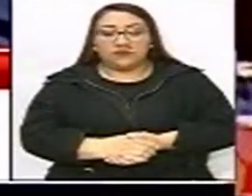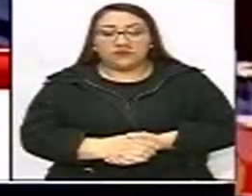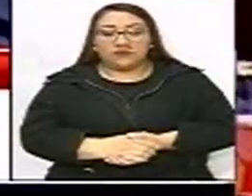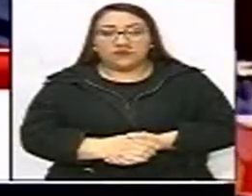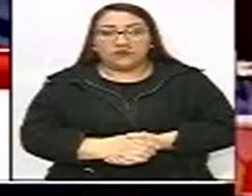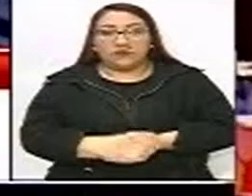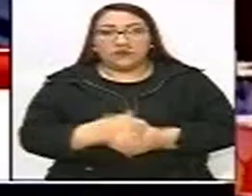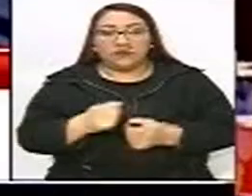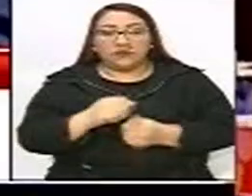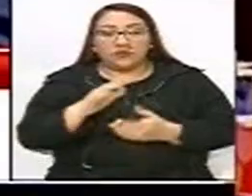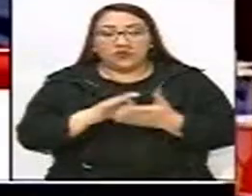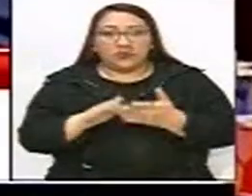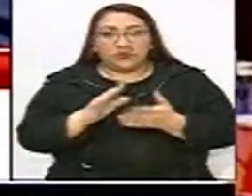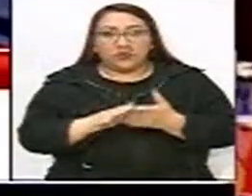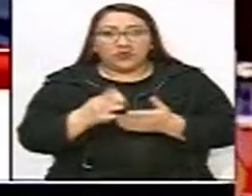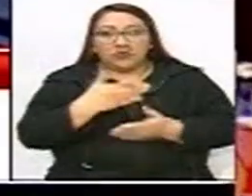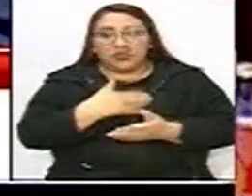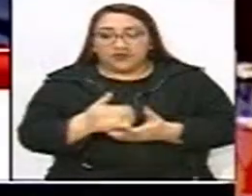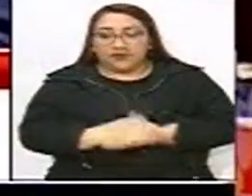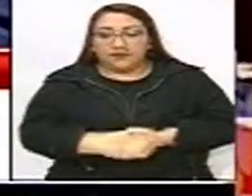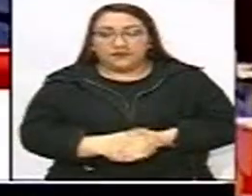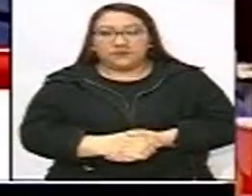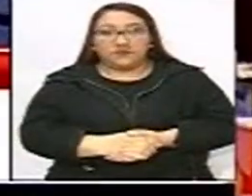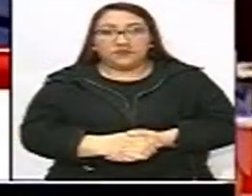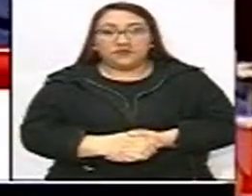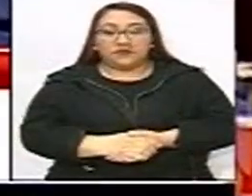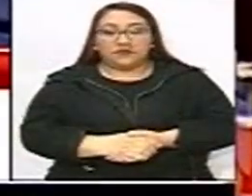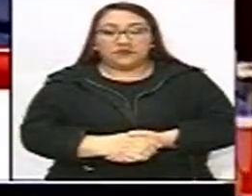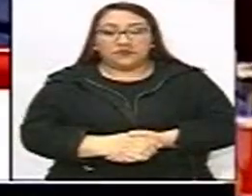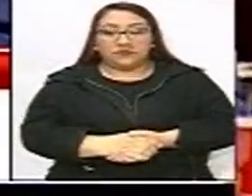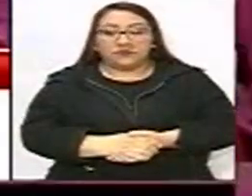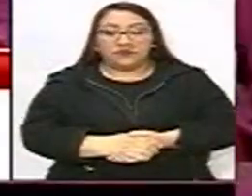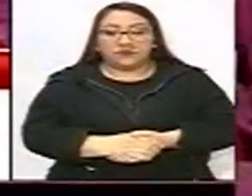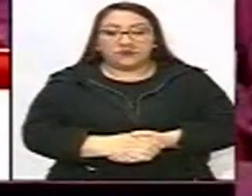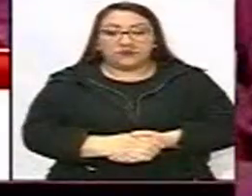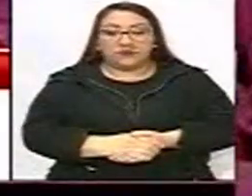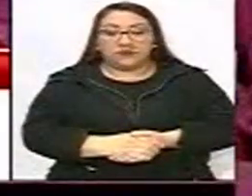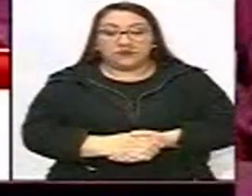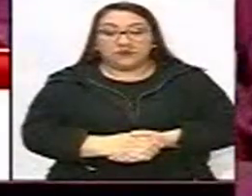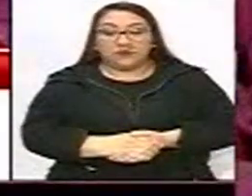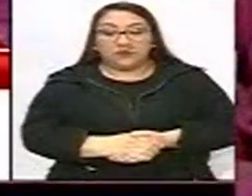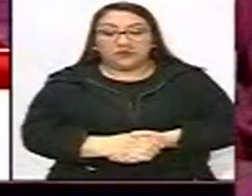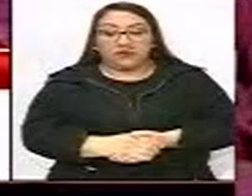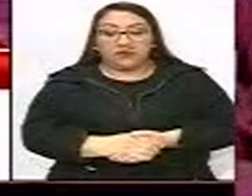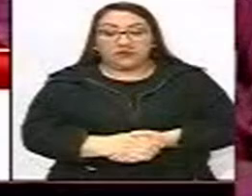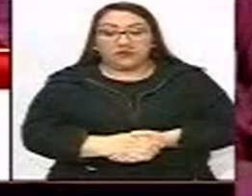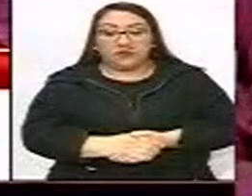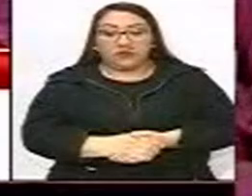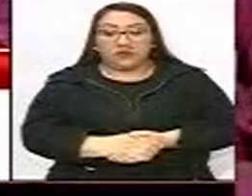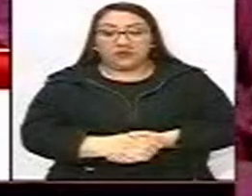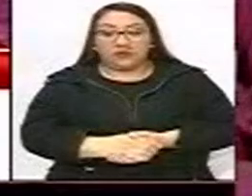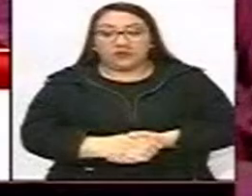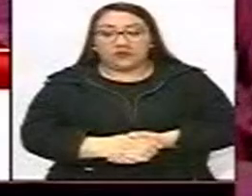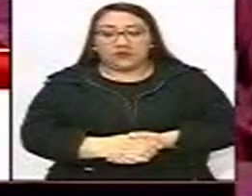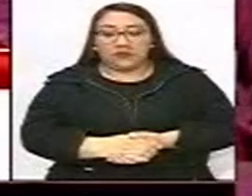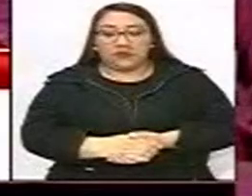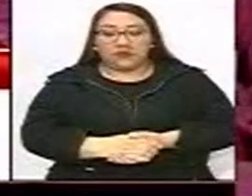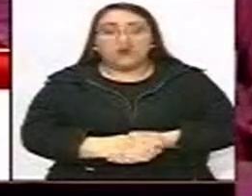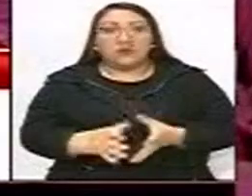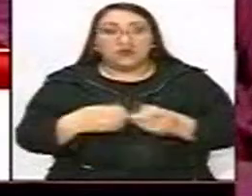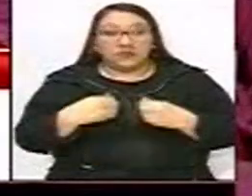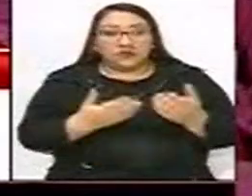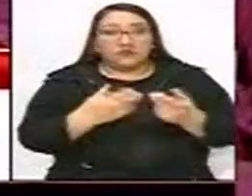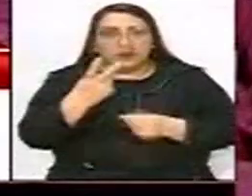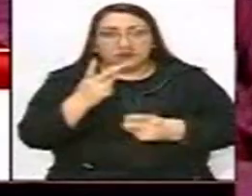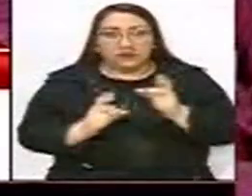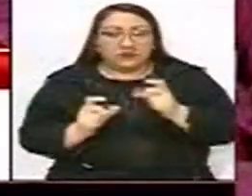con su permiso y su venia, señor presidente. Cómo no, señor alcalde. Aceptamos la invitación